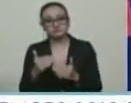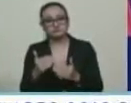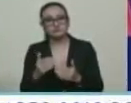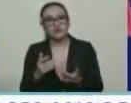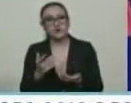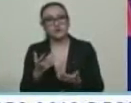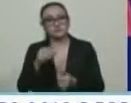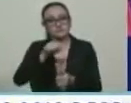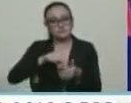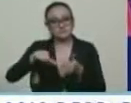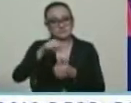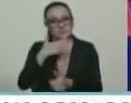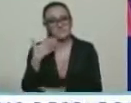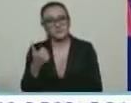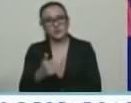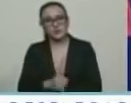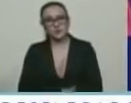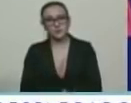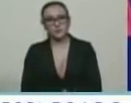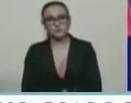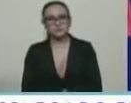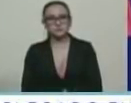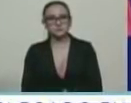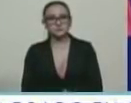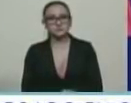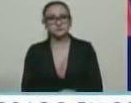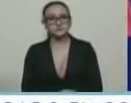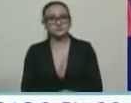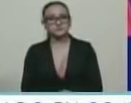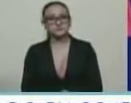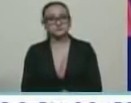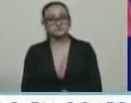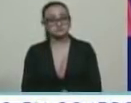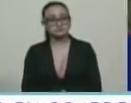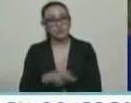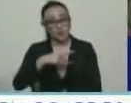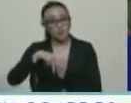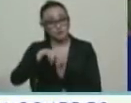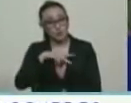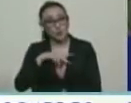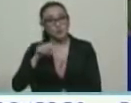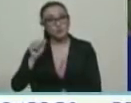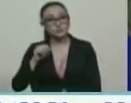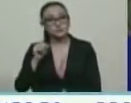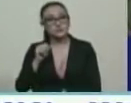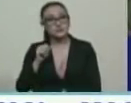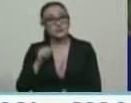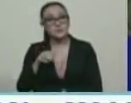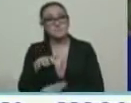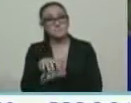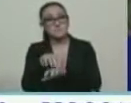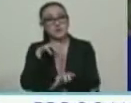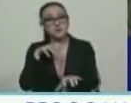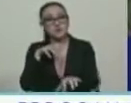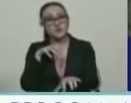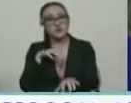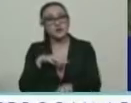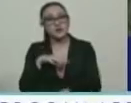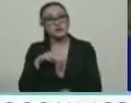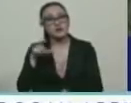sostenible. Nosotros vamos a cubrir la mayoría de